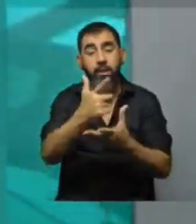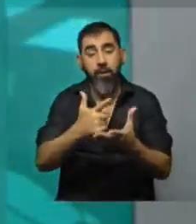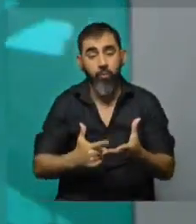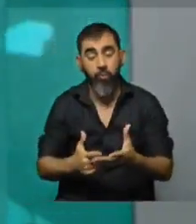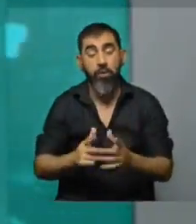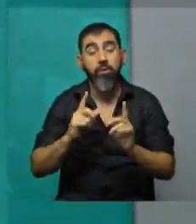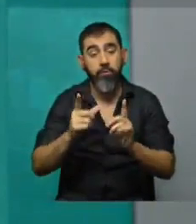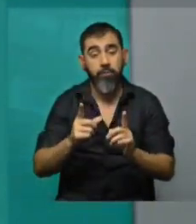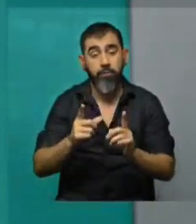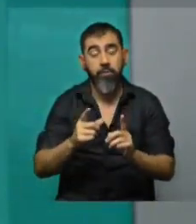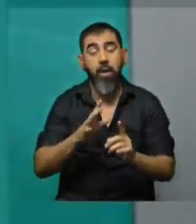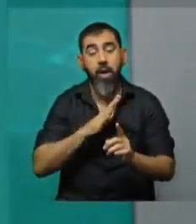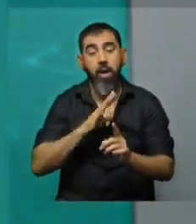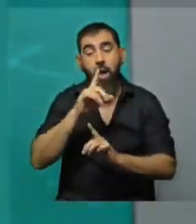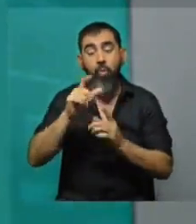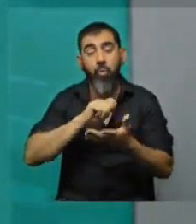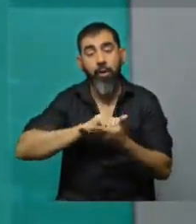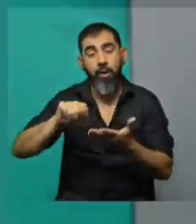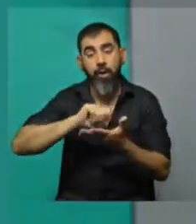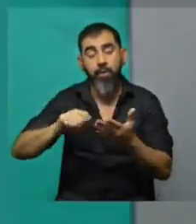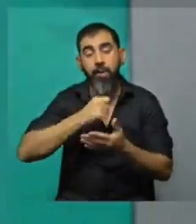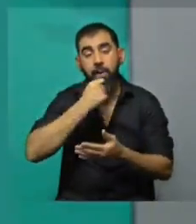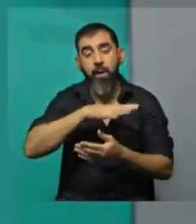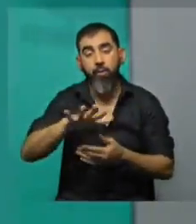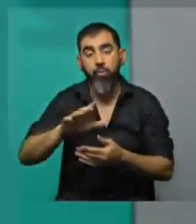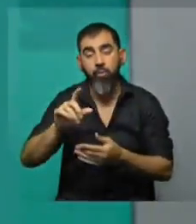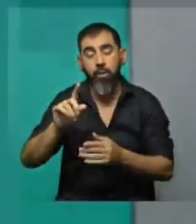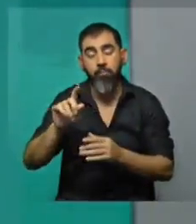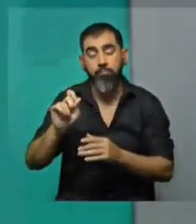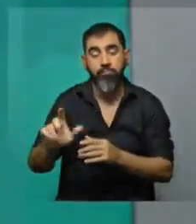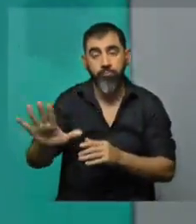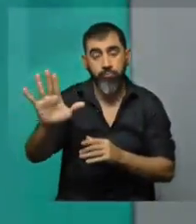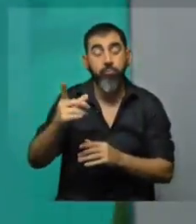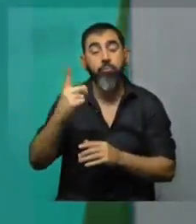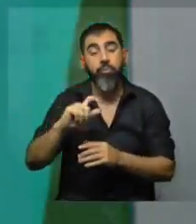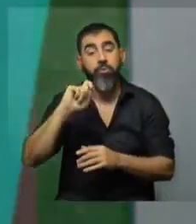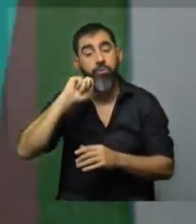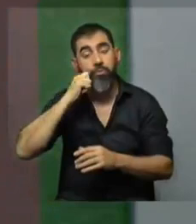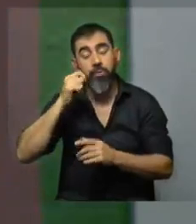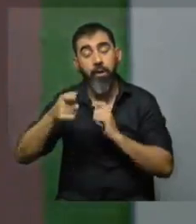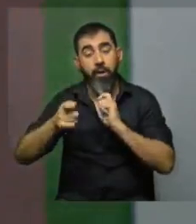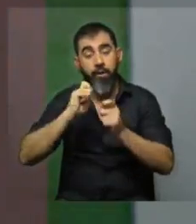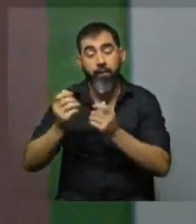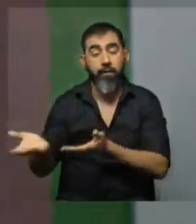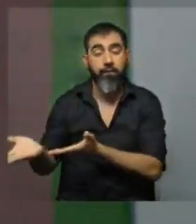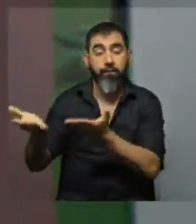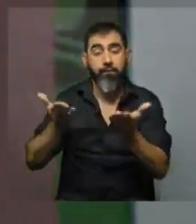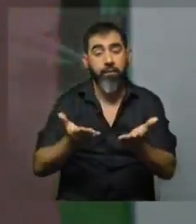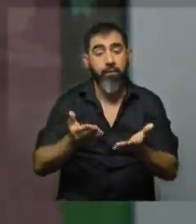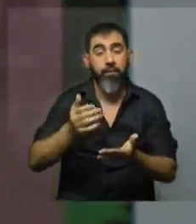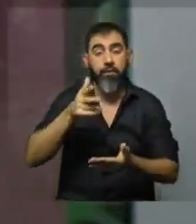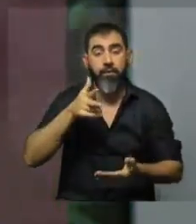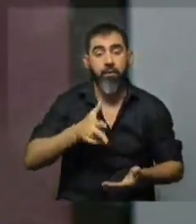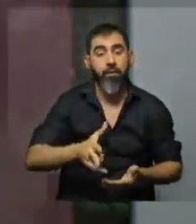ellos muchos de quienes han escrito la historia de sus protagonistas. Y por eso nos gustó invitar hoy a Sebastián